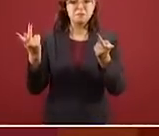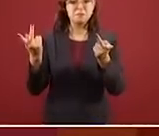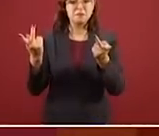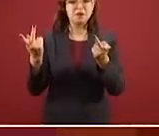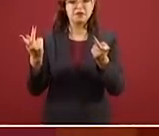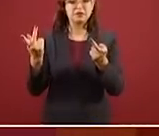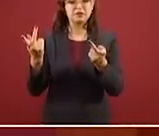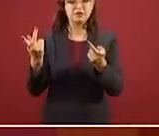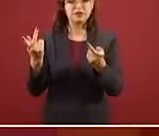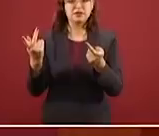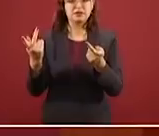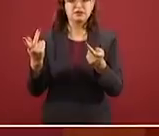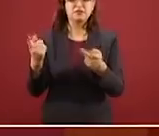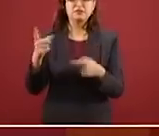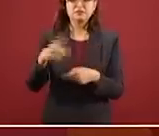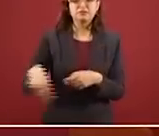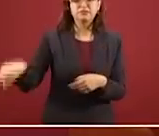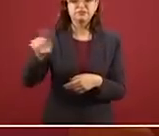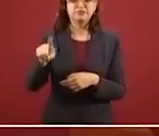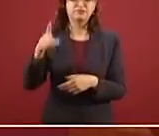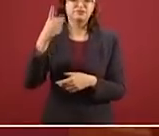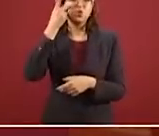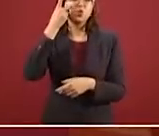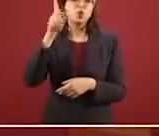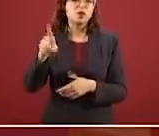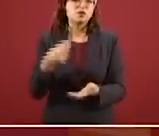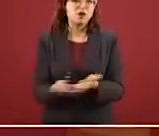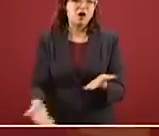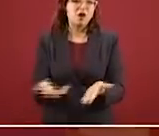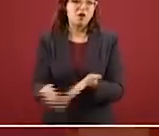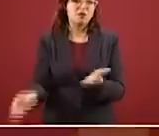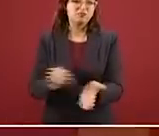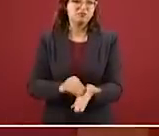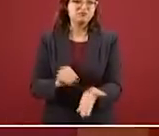a quienes son ahora los dueños.